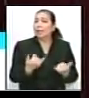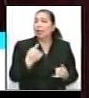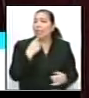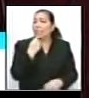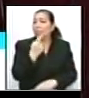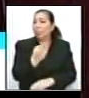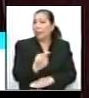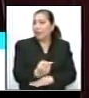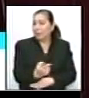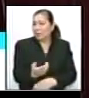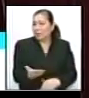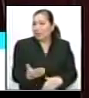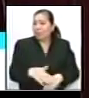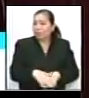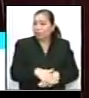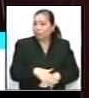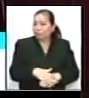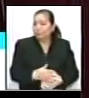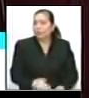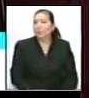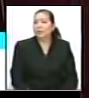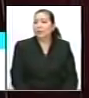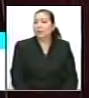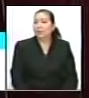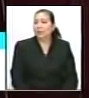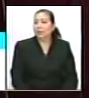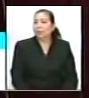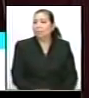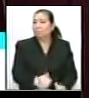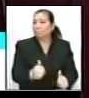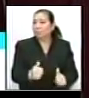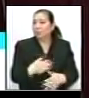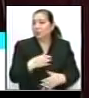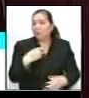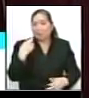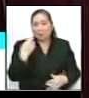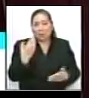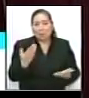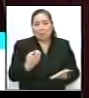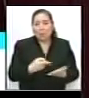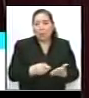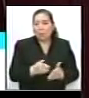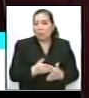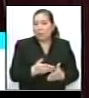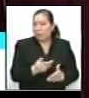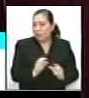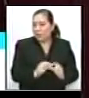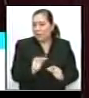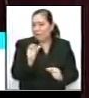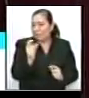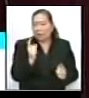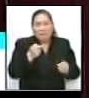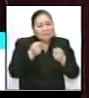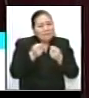denuncia procede o hay detrás un interés político por parte de una